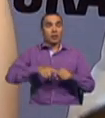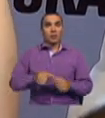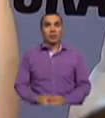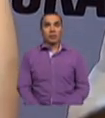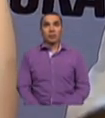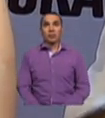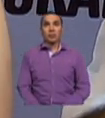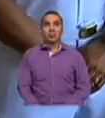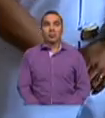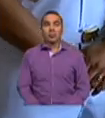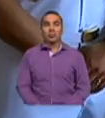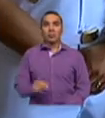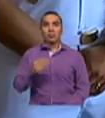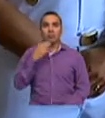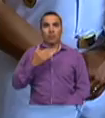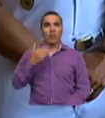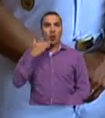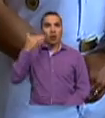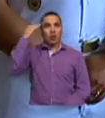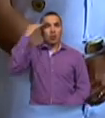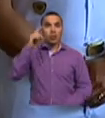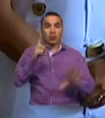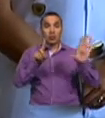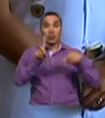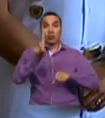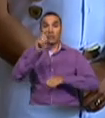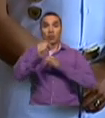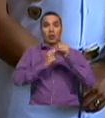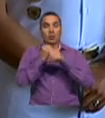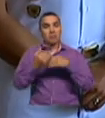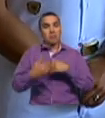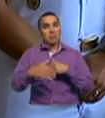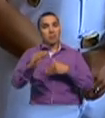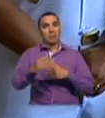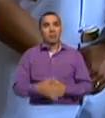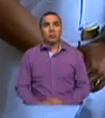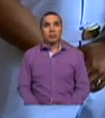categoría de súper master que es de 61 años en adelante